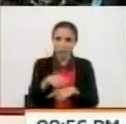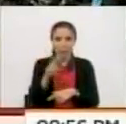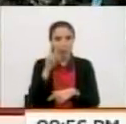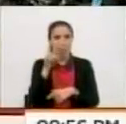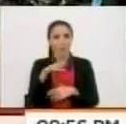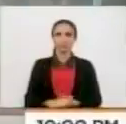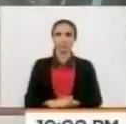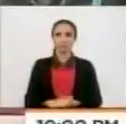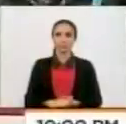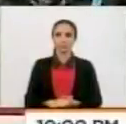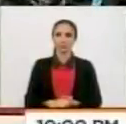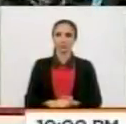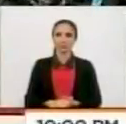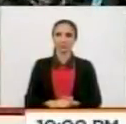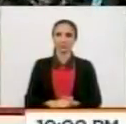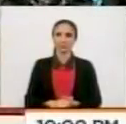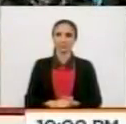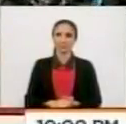mentira.